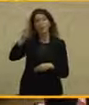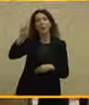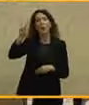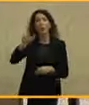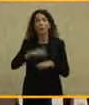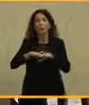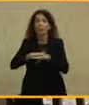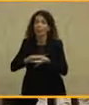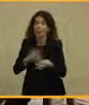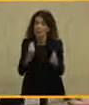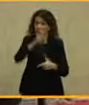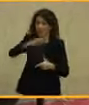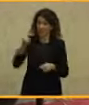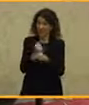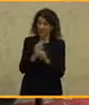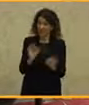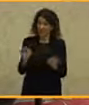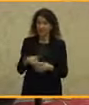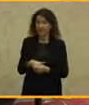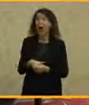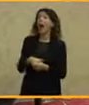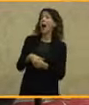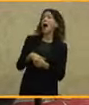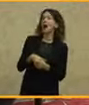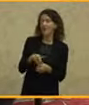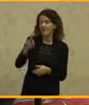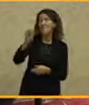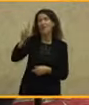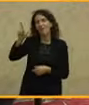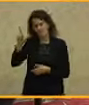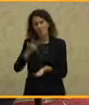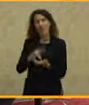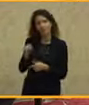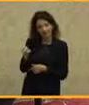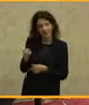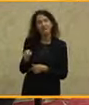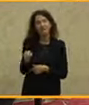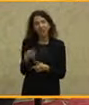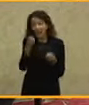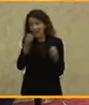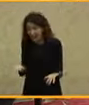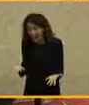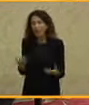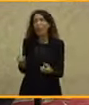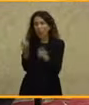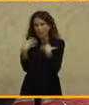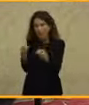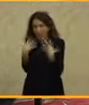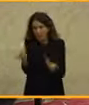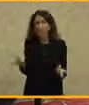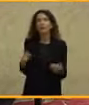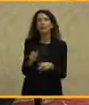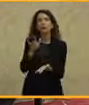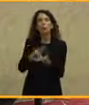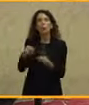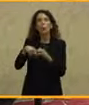Sí, perdona, es que sois muchos. ¡Ah, Raúl! Raúl, ¿qué tal estás? Cuéntame, ¿cómo estás